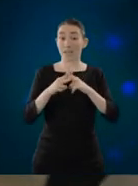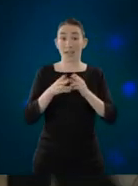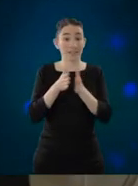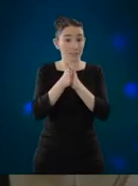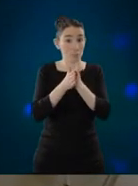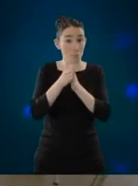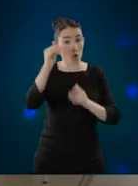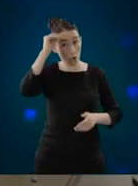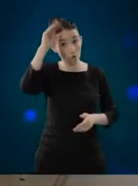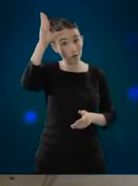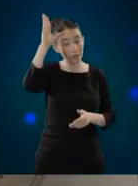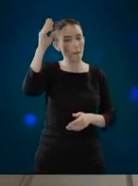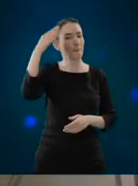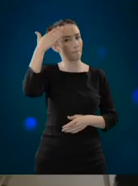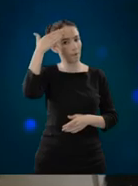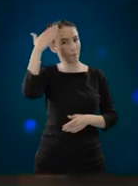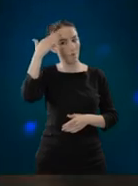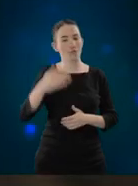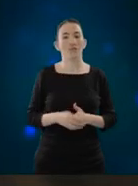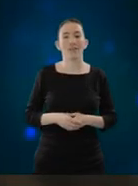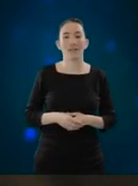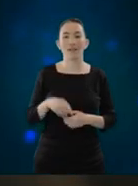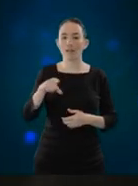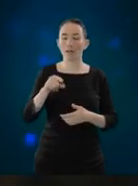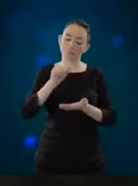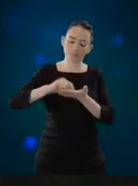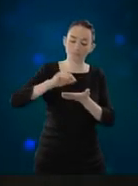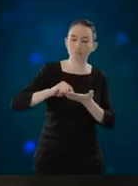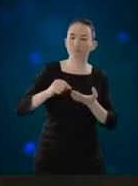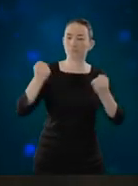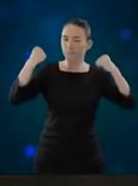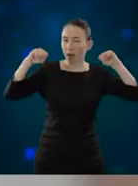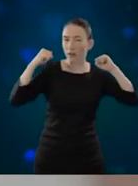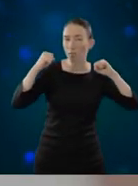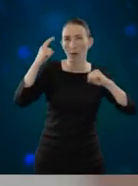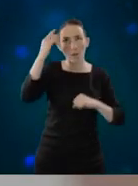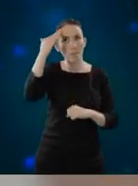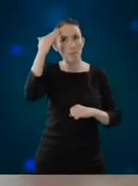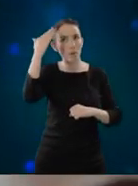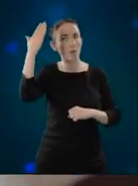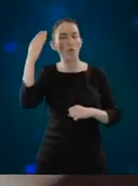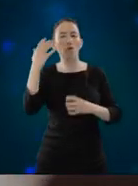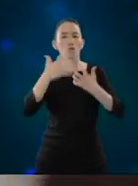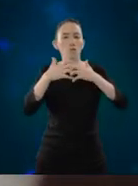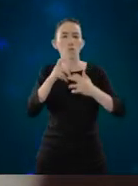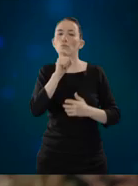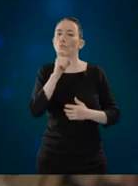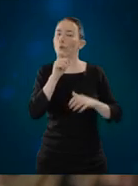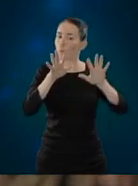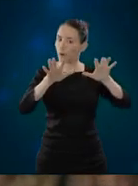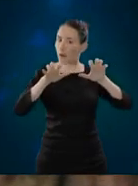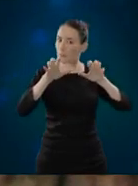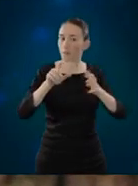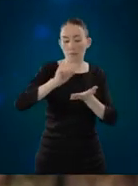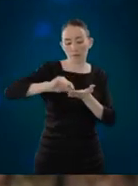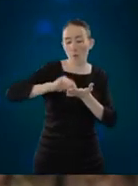Los talleres de estimulación cognitiva y de memoria. Aquí aprenden a conocer cómo funciona la memoria y practican